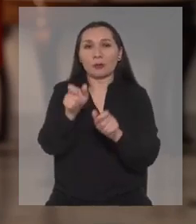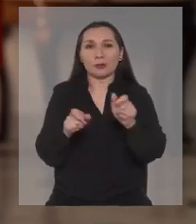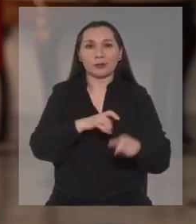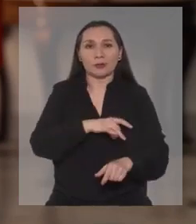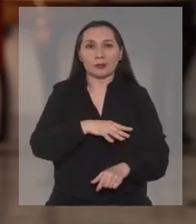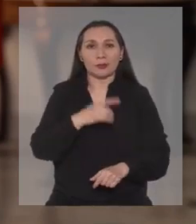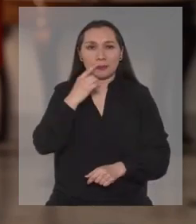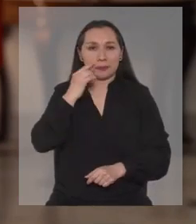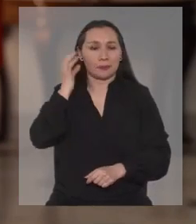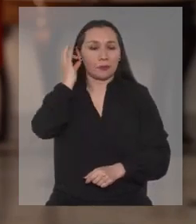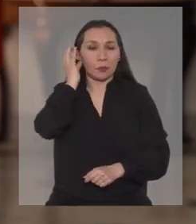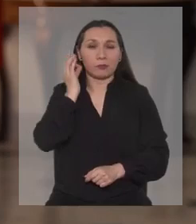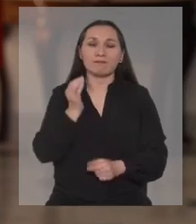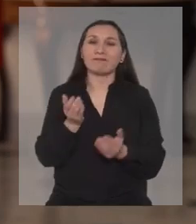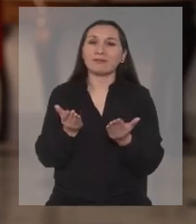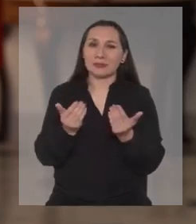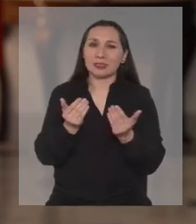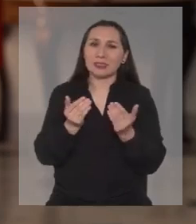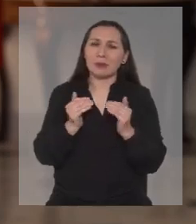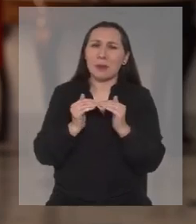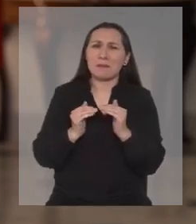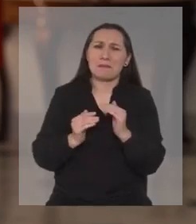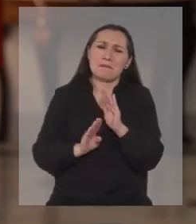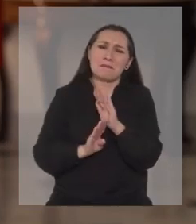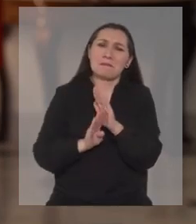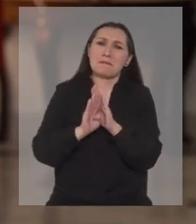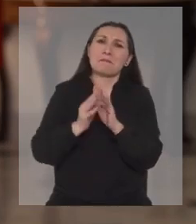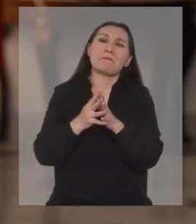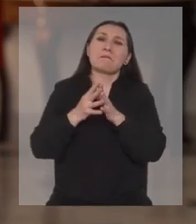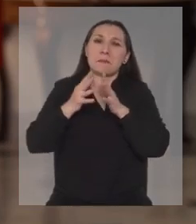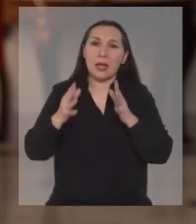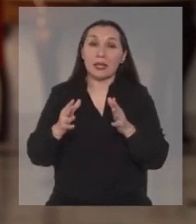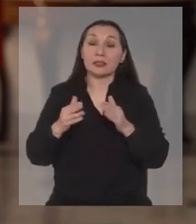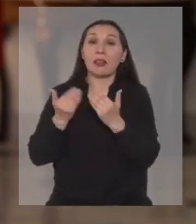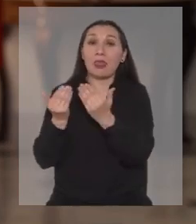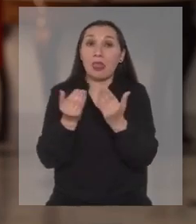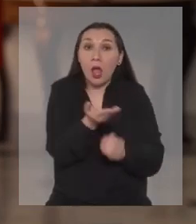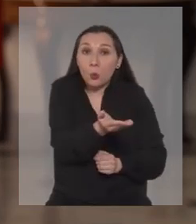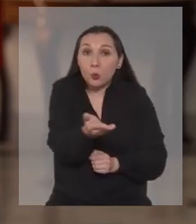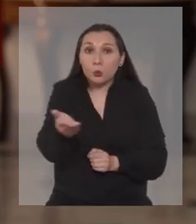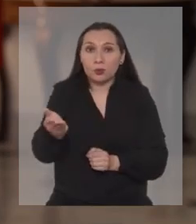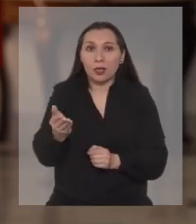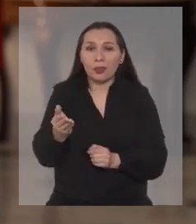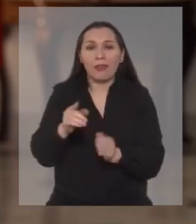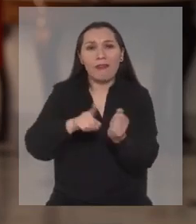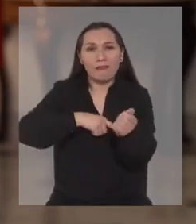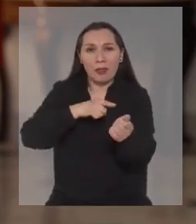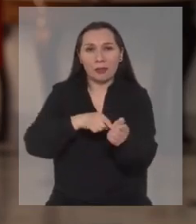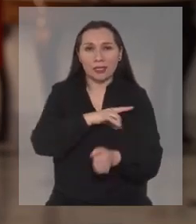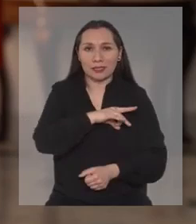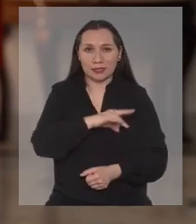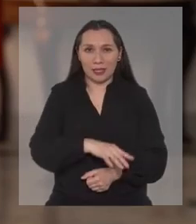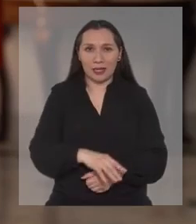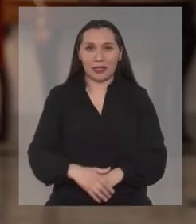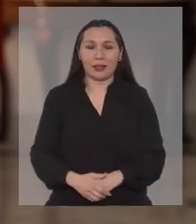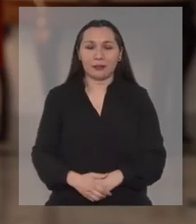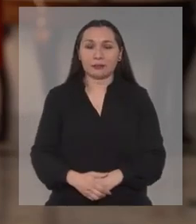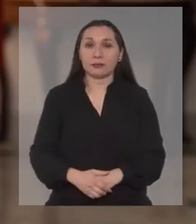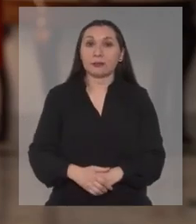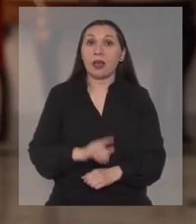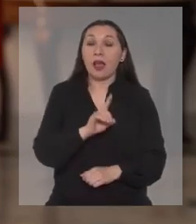de los chilenos y chilenas Y es que necesitamos crecer más y que es llegue a ustedes a las familias